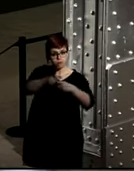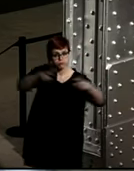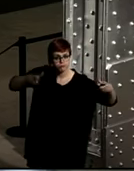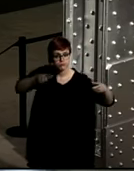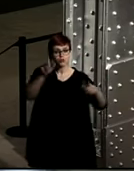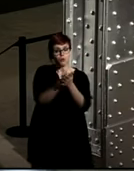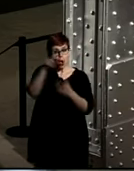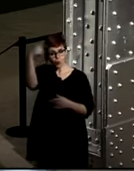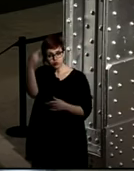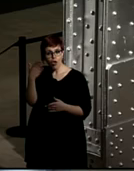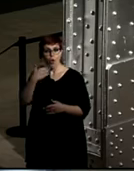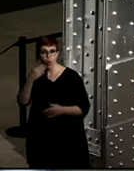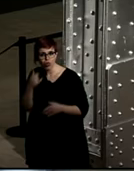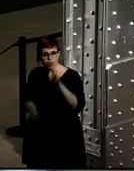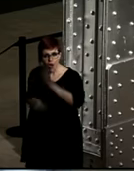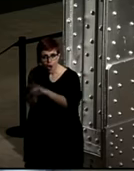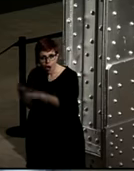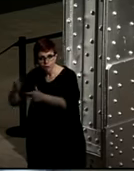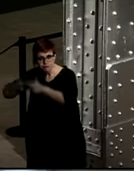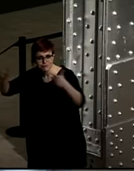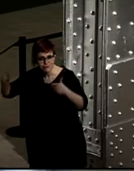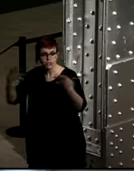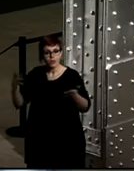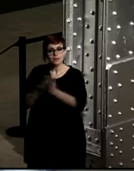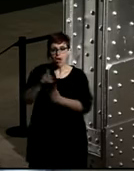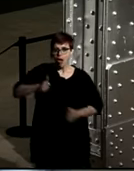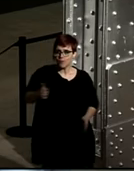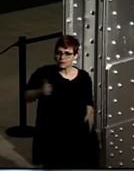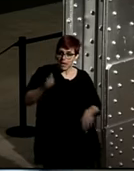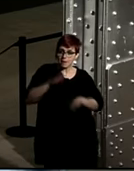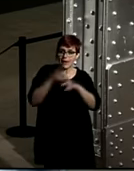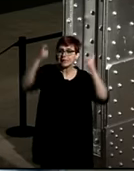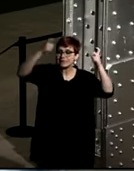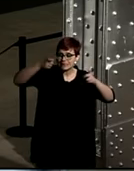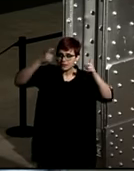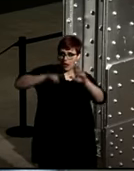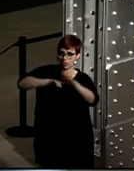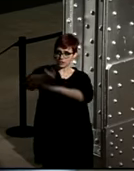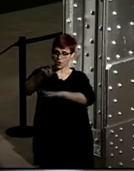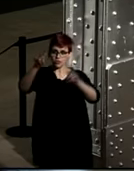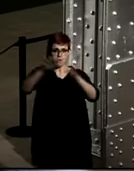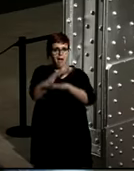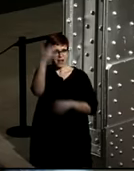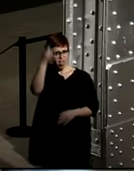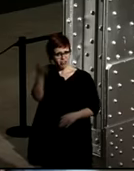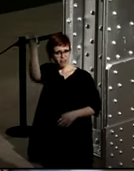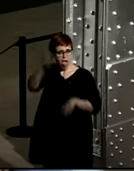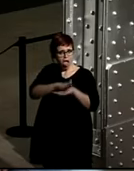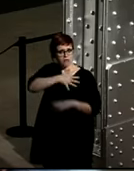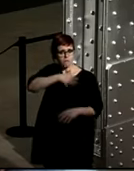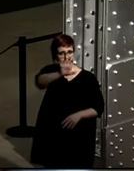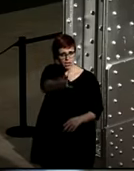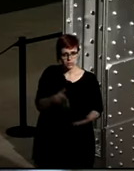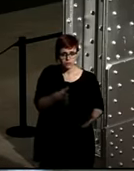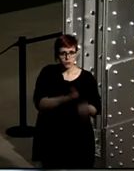que genera cultura y ocio. Pues vamos a canalizarla y vamos a poder desarrollar nuestra creatividad en nuestro país, que no nos